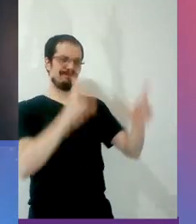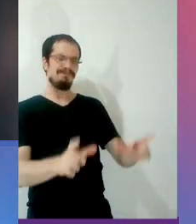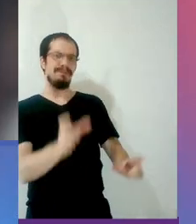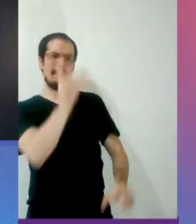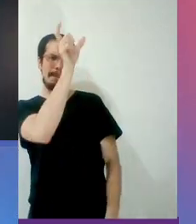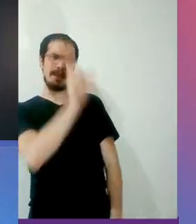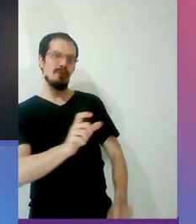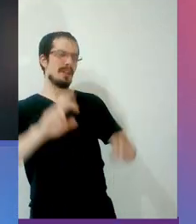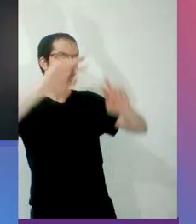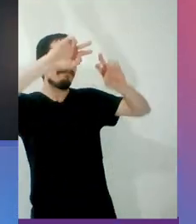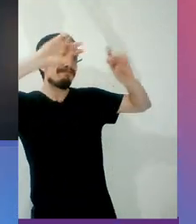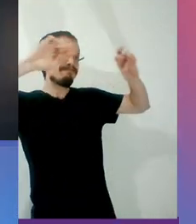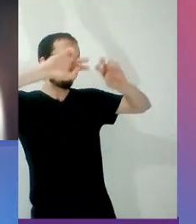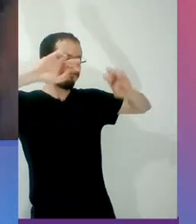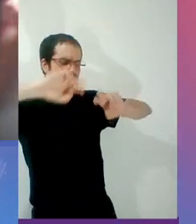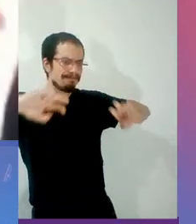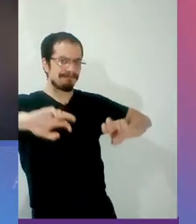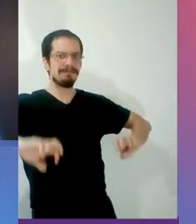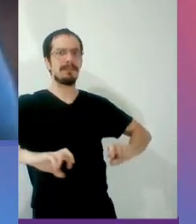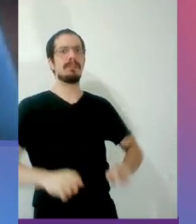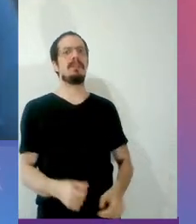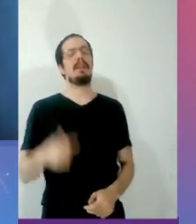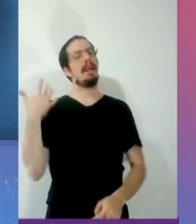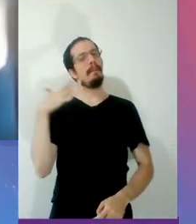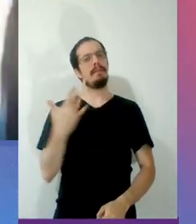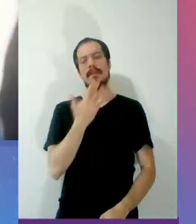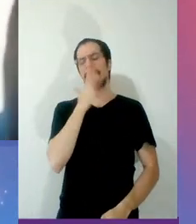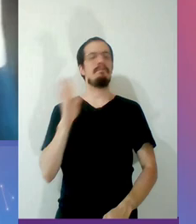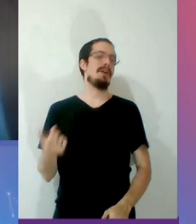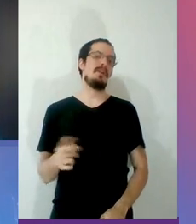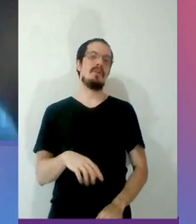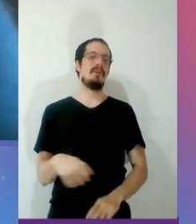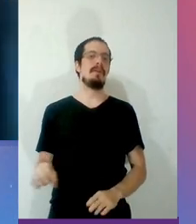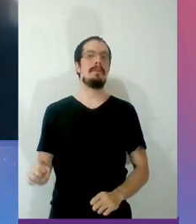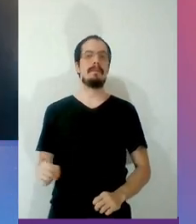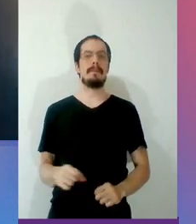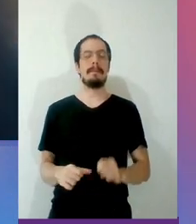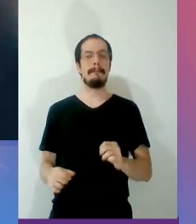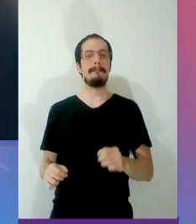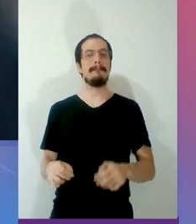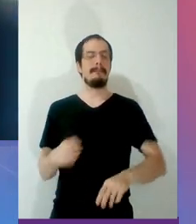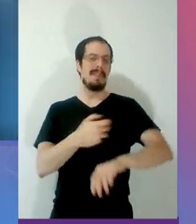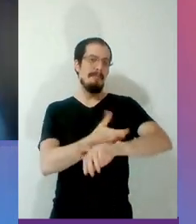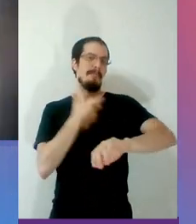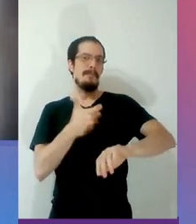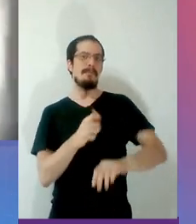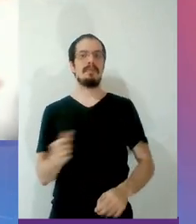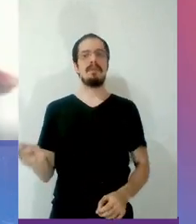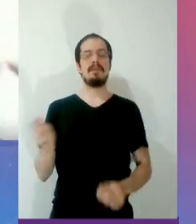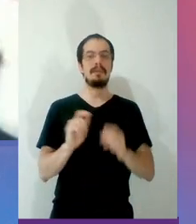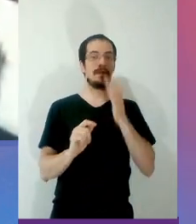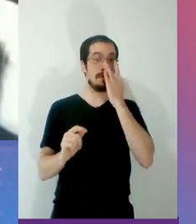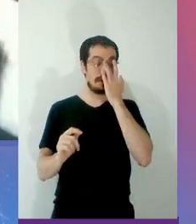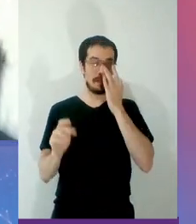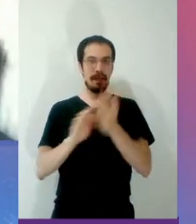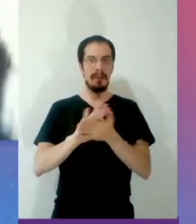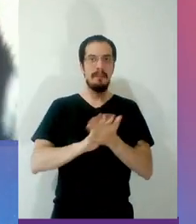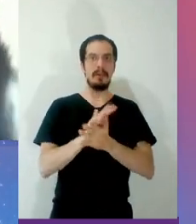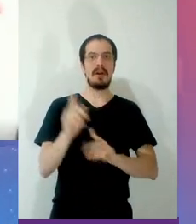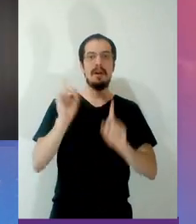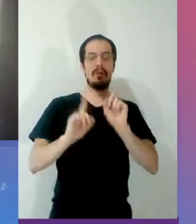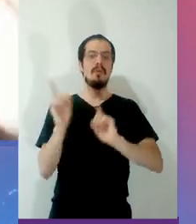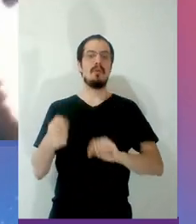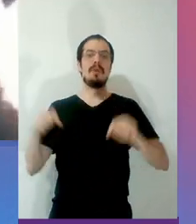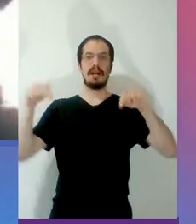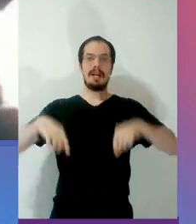había toda esta cosa. Yo, de hecho, me acuerdo cuando surgió la primera vez que salía las noticias, que iban a estar los resonadores y los tomógrafos. Era